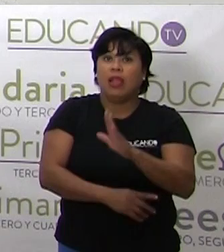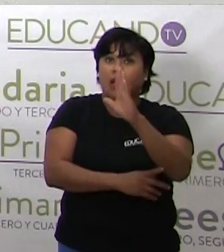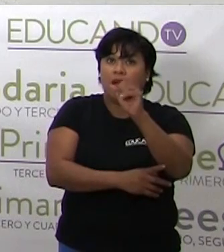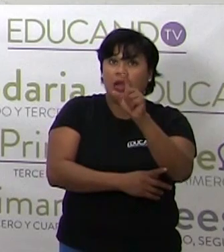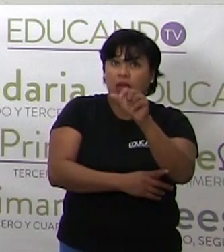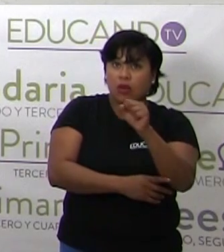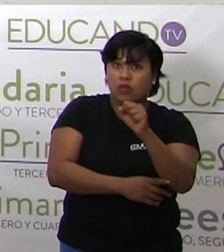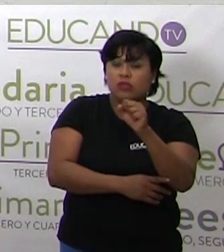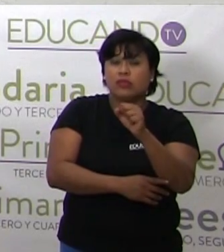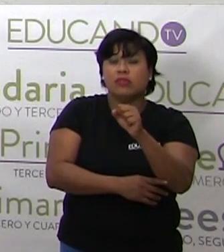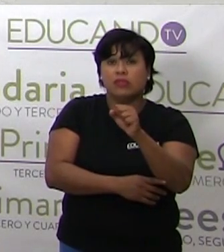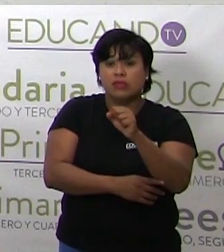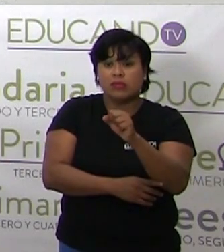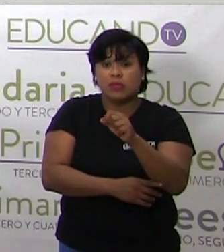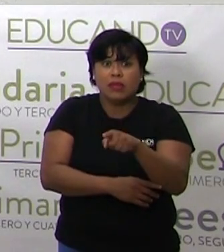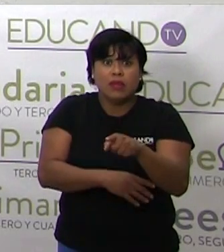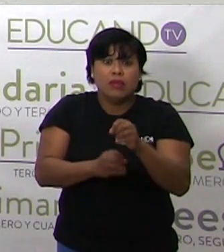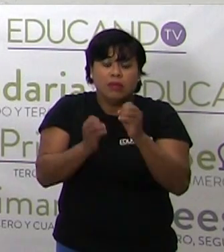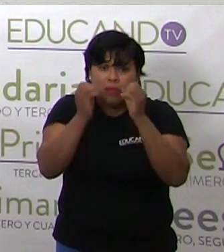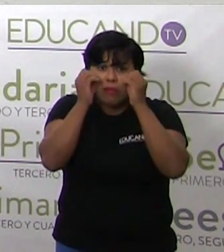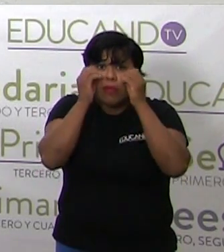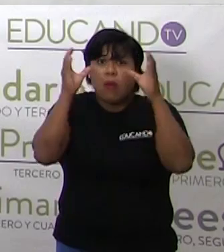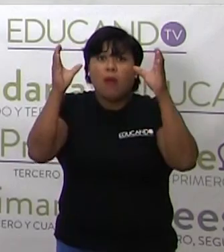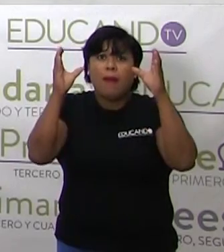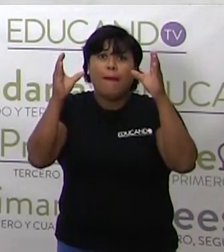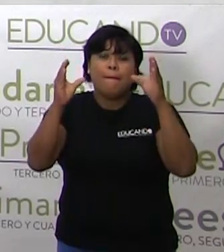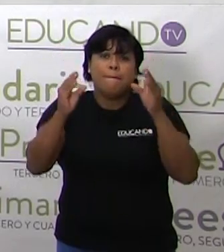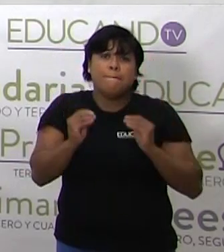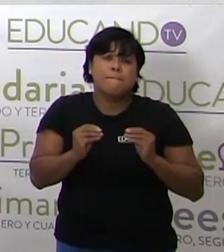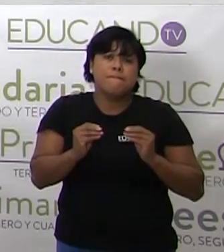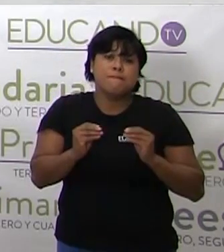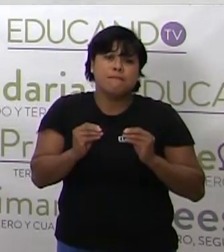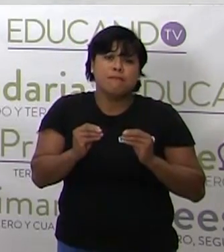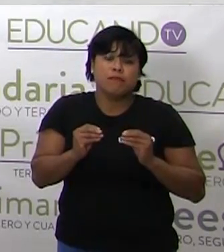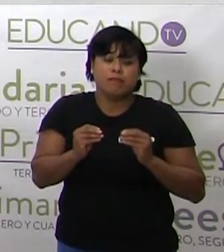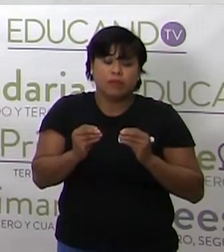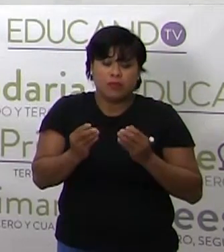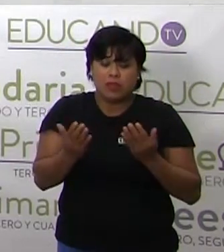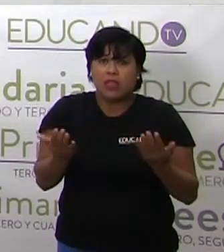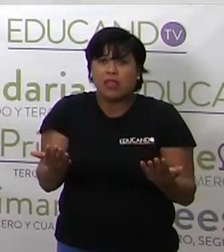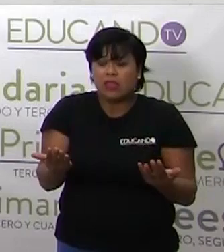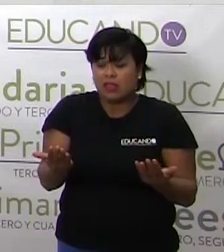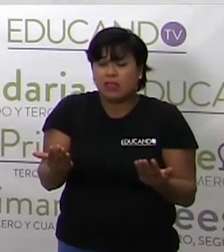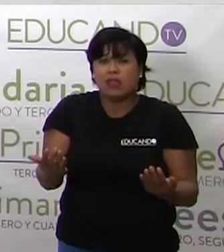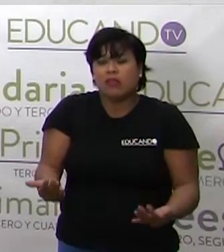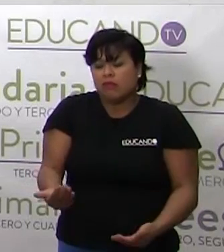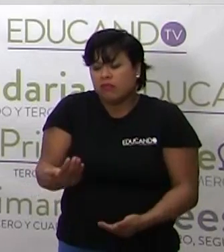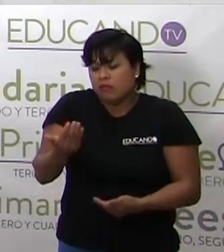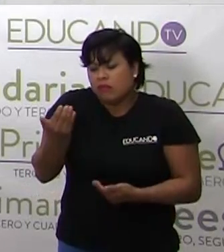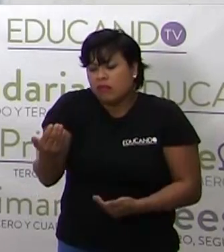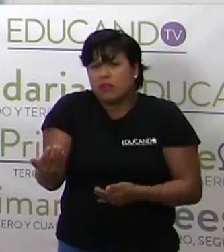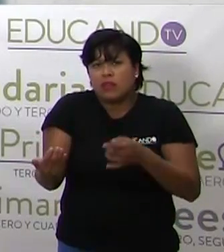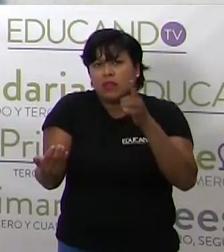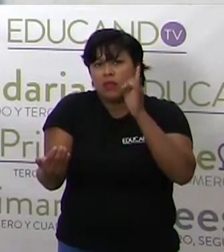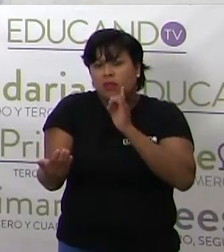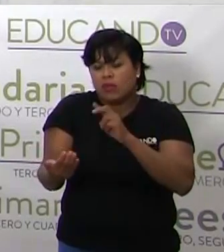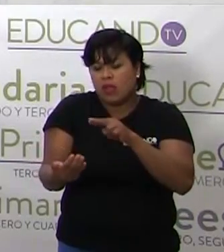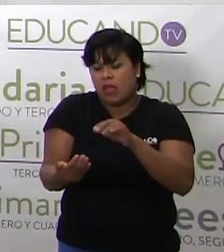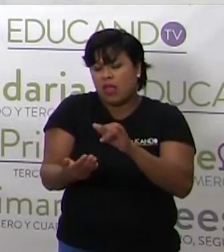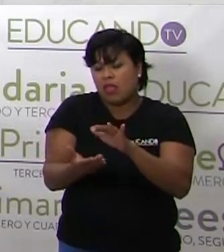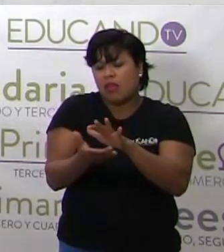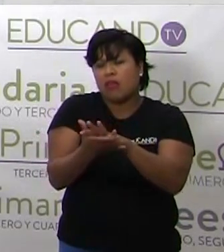Carlos quedó mudo de espanto. Entre sus manos aún sostenía las de